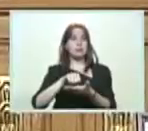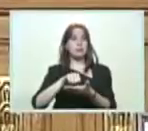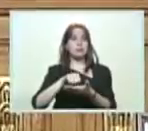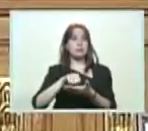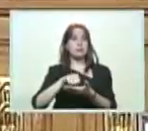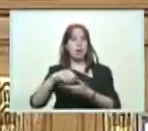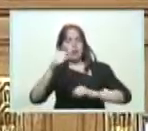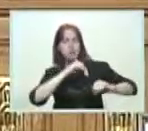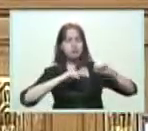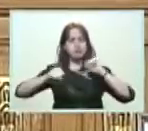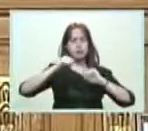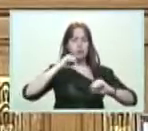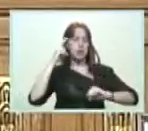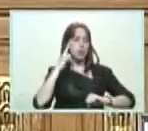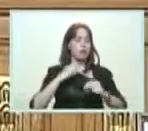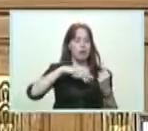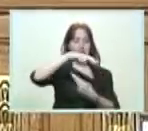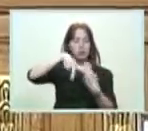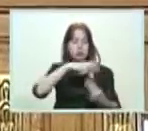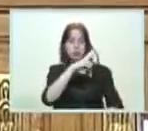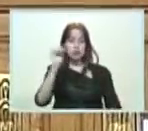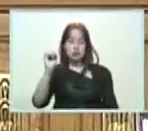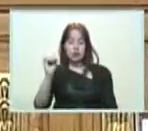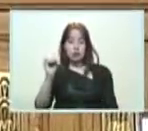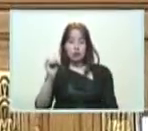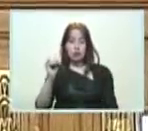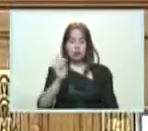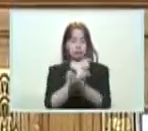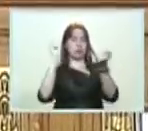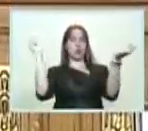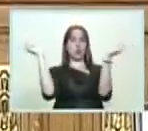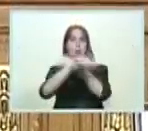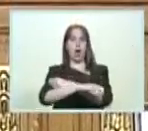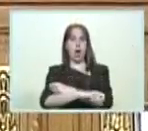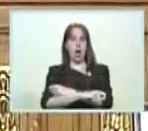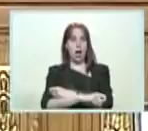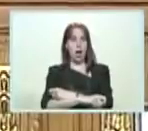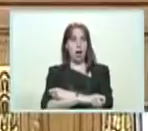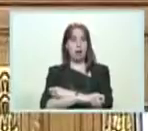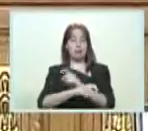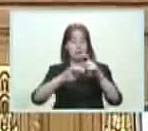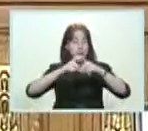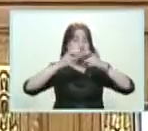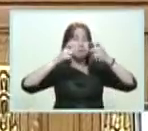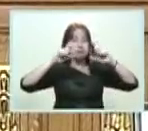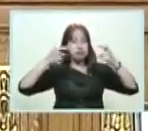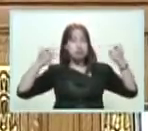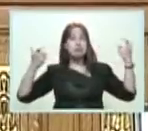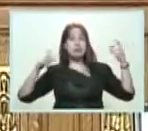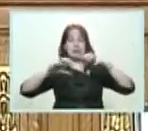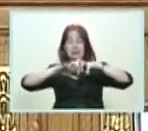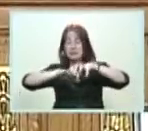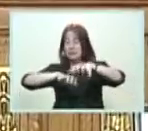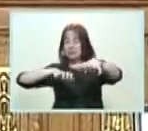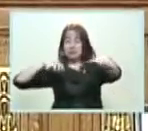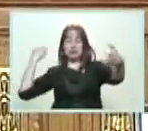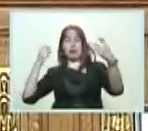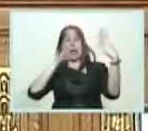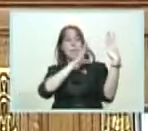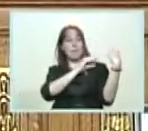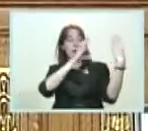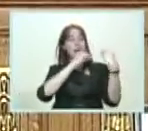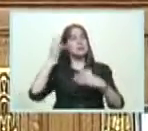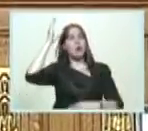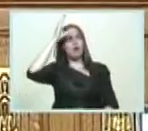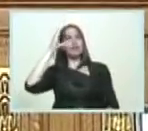Y el movimiento bolivariano revolucionario 200 se transformó en una inmensa ola de esperanza y de conciencia